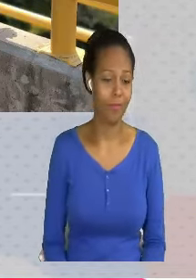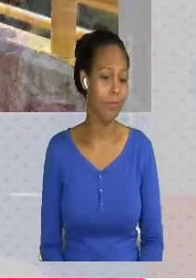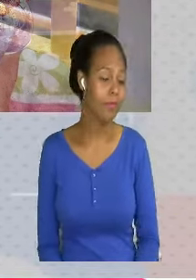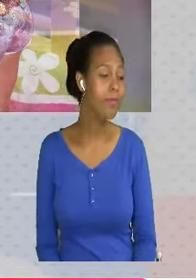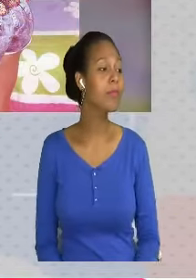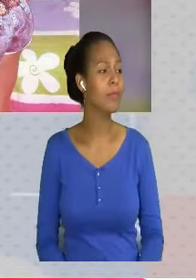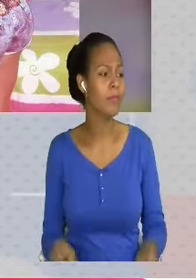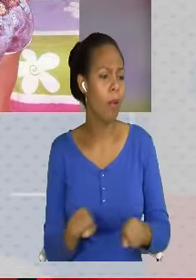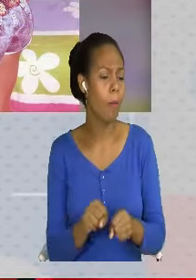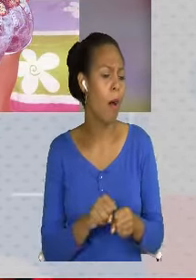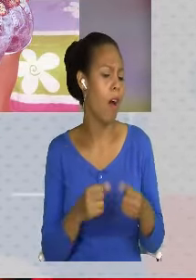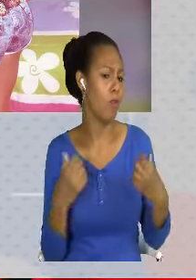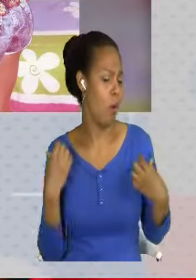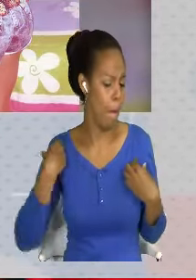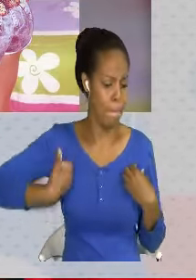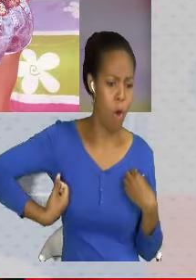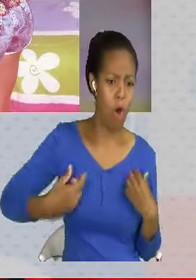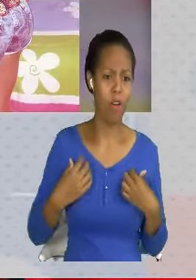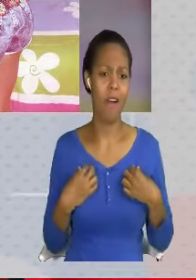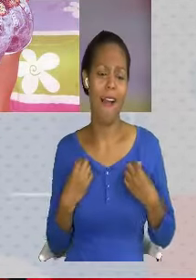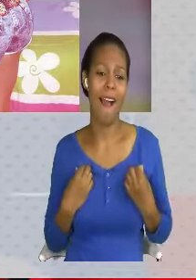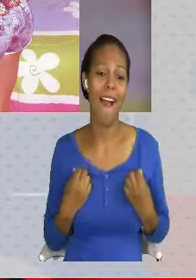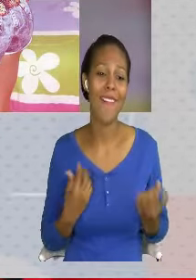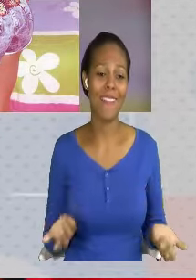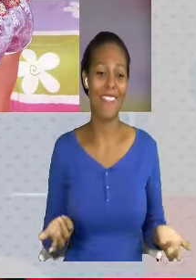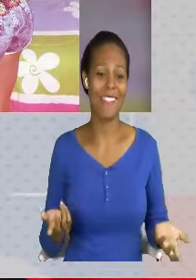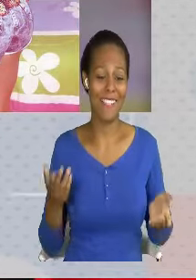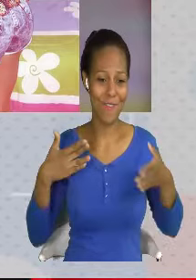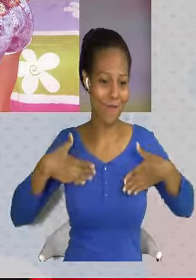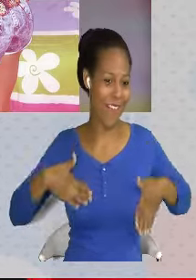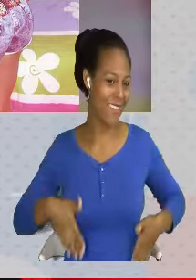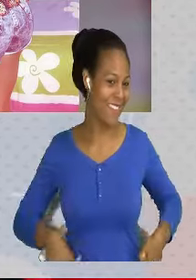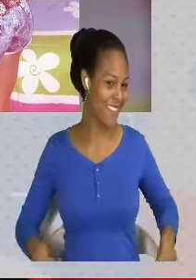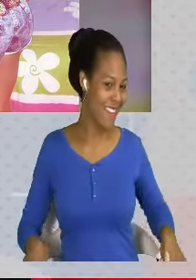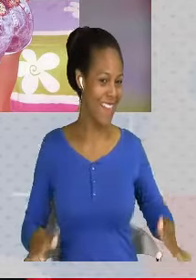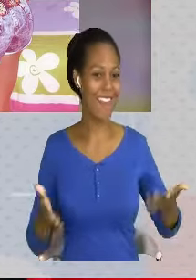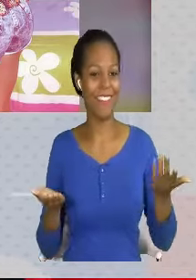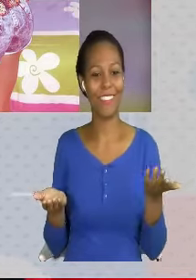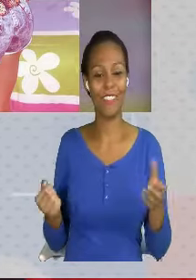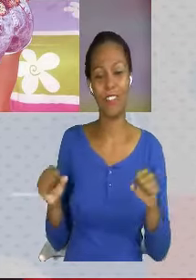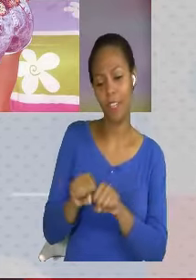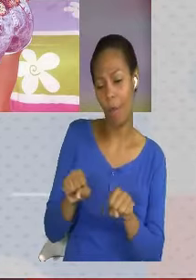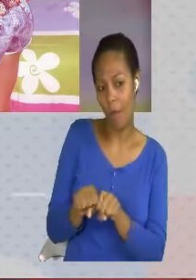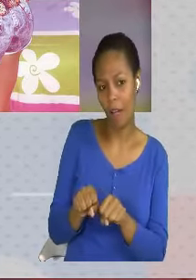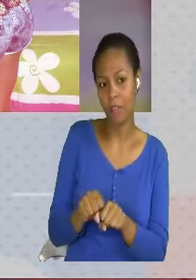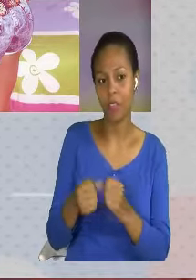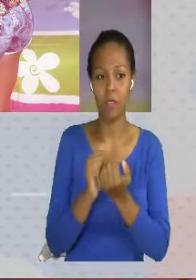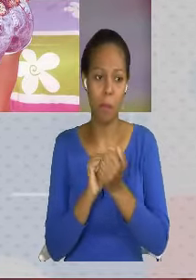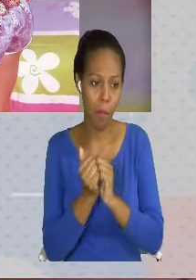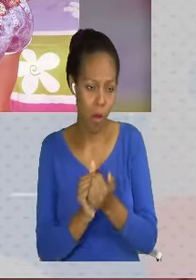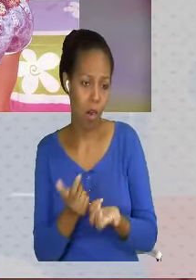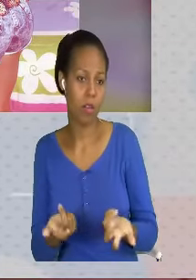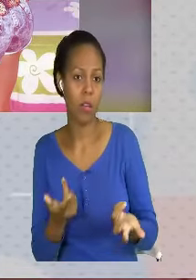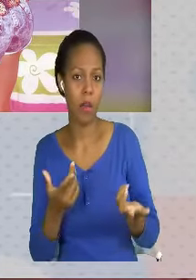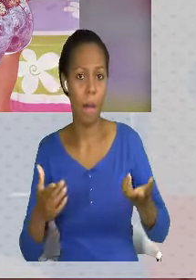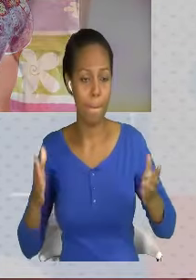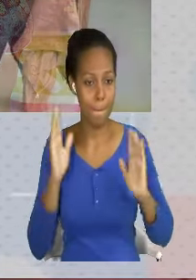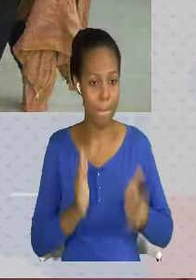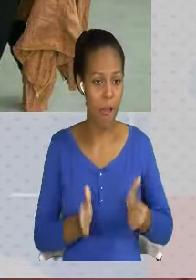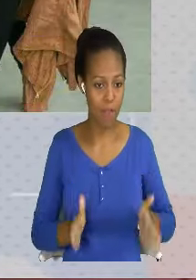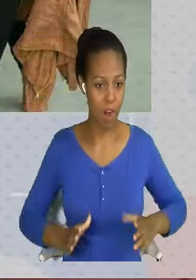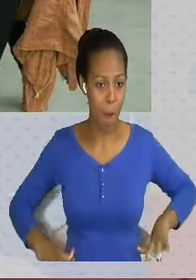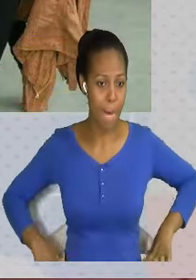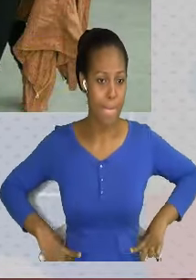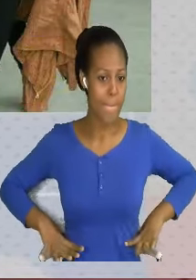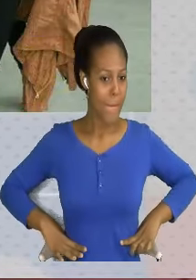bolsos, camisas, vestidos, tenis, pantalones talle alto, desde la talla 4 hasta la talla